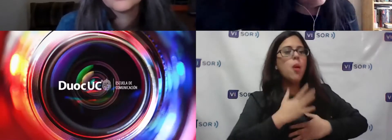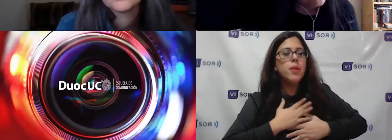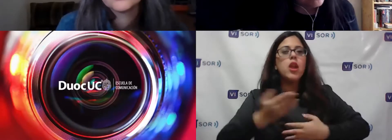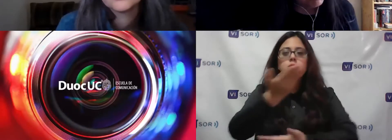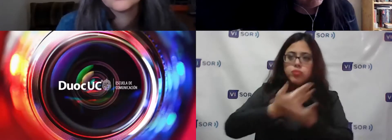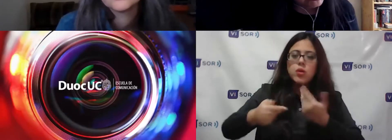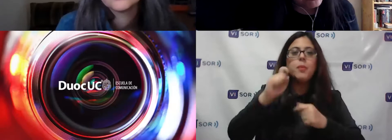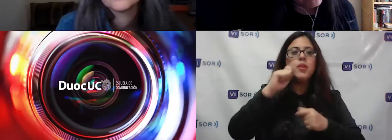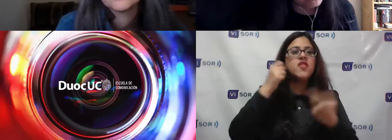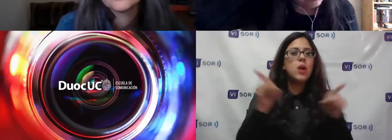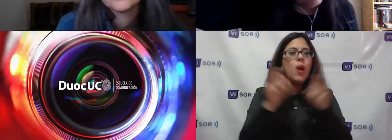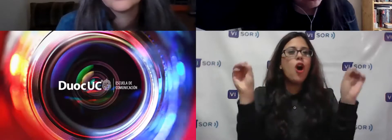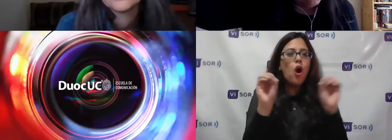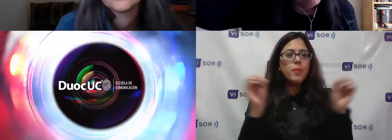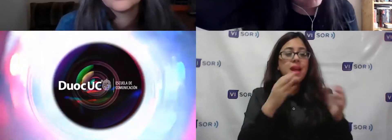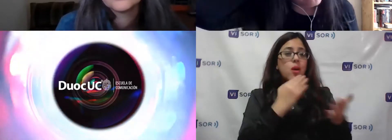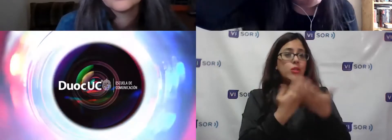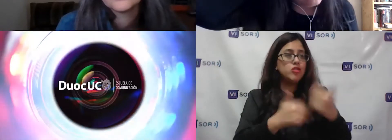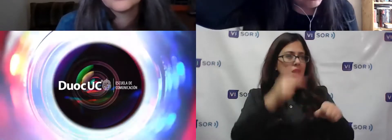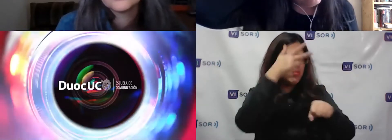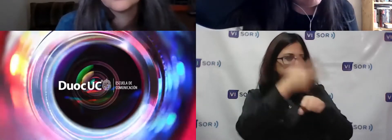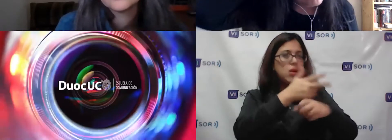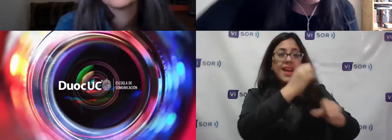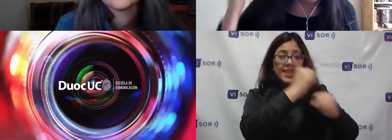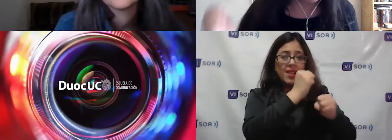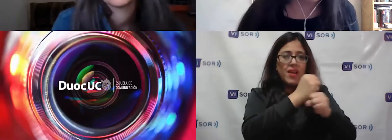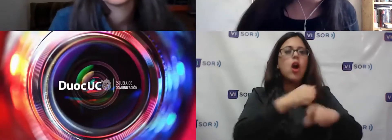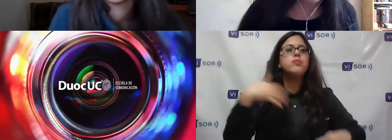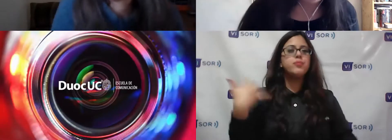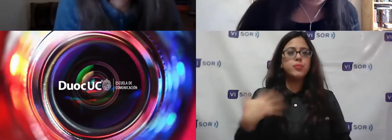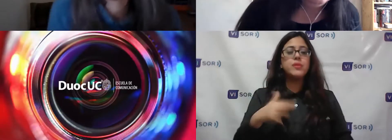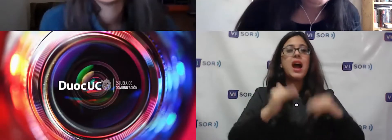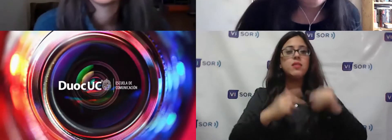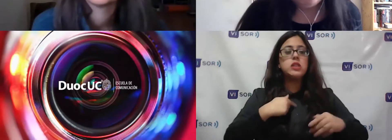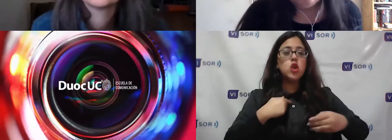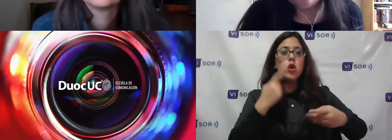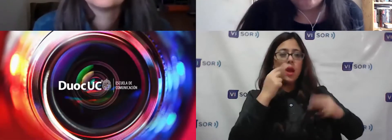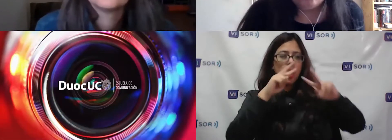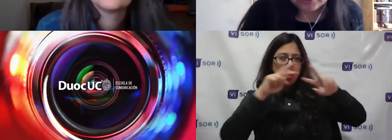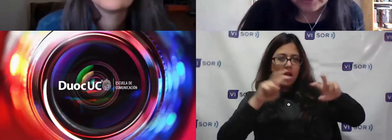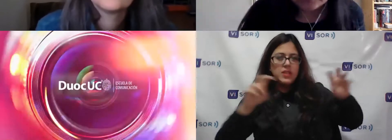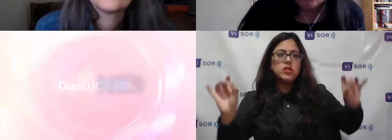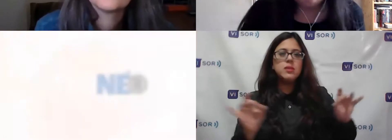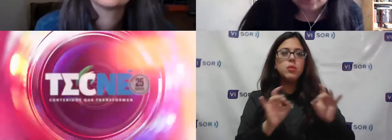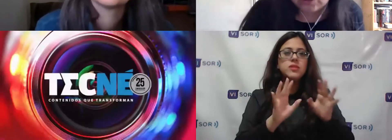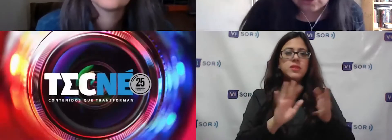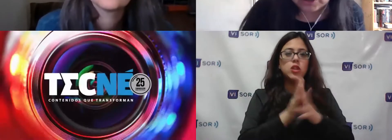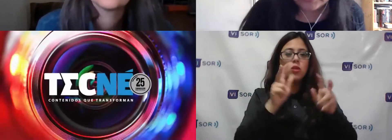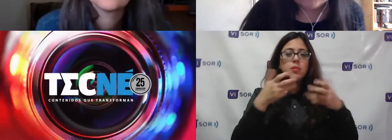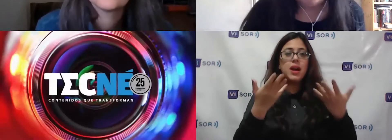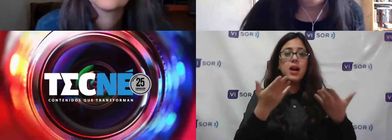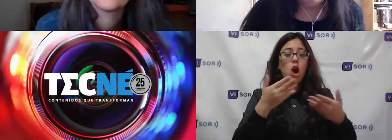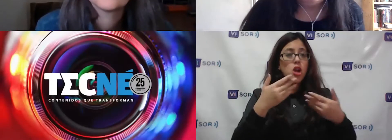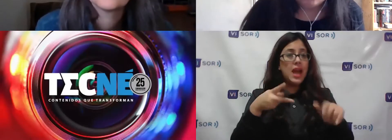y en la etapa de montaje hay también un trabajo muy fuerte yo yo particularmente revisó si es que no todos los cortes y cuando todos los